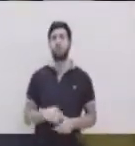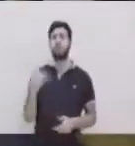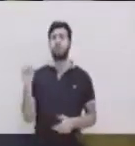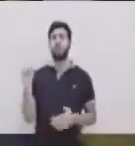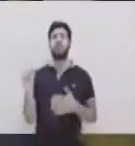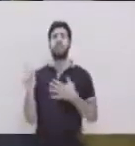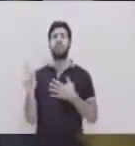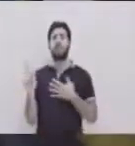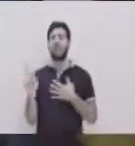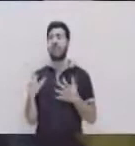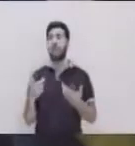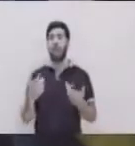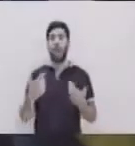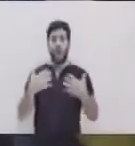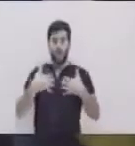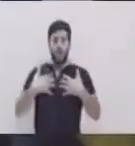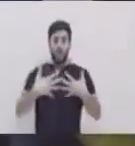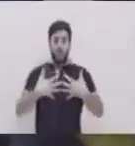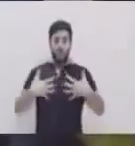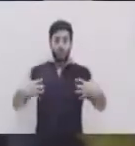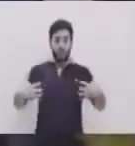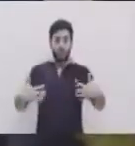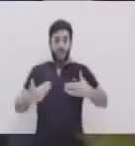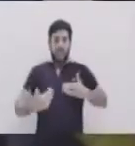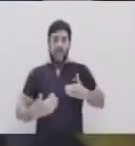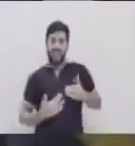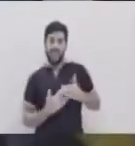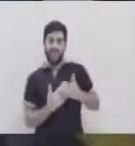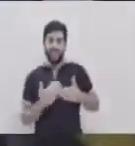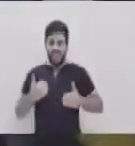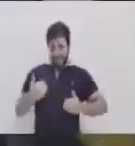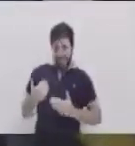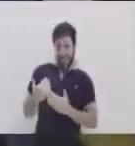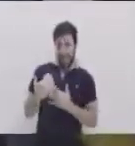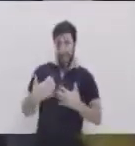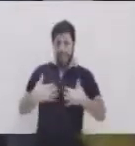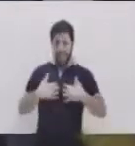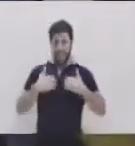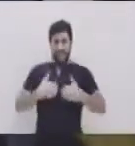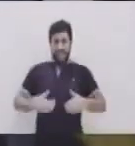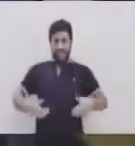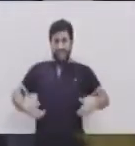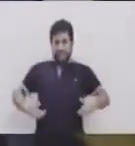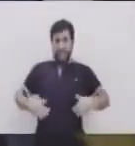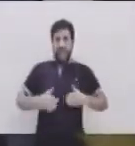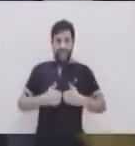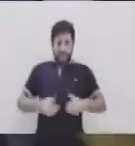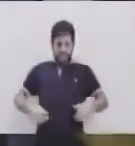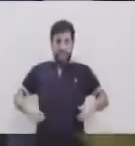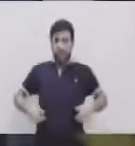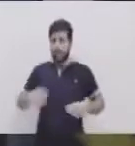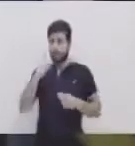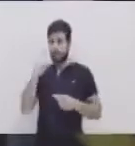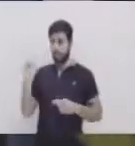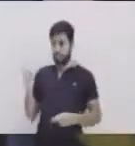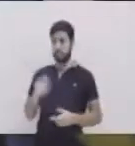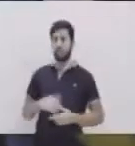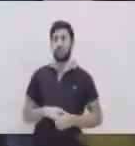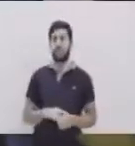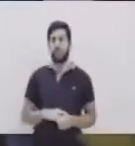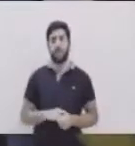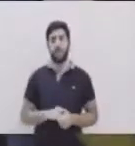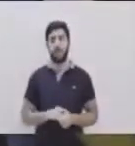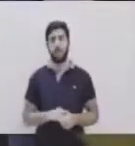porque está entre las costillas. Esa partecita de por acá. ¿Sí? Ok. Bien,